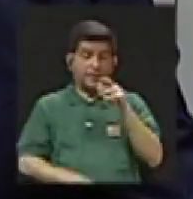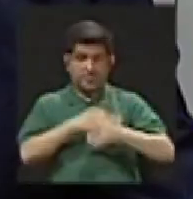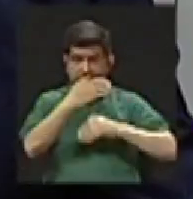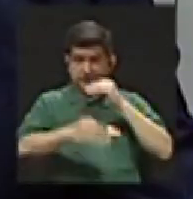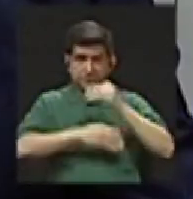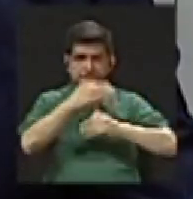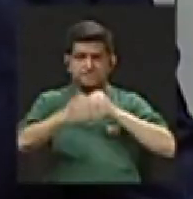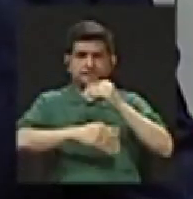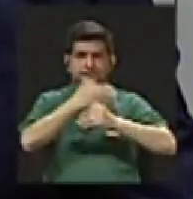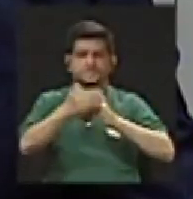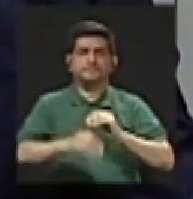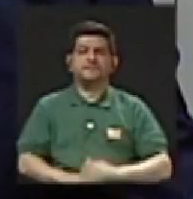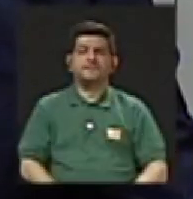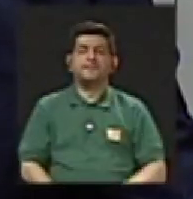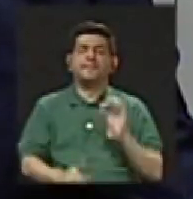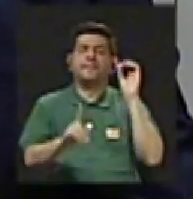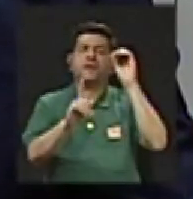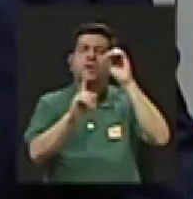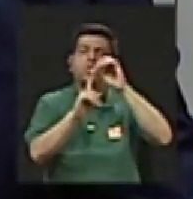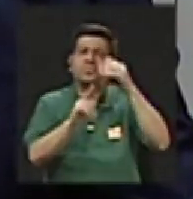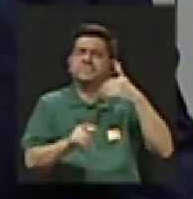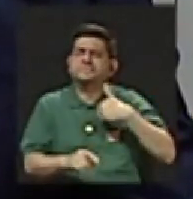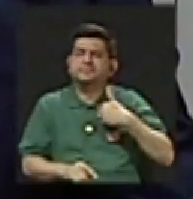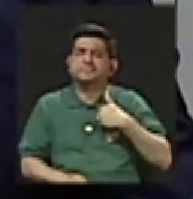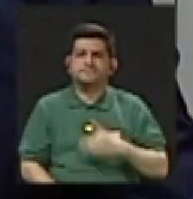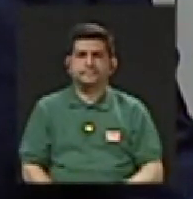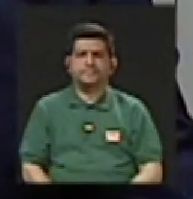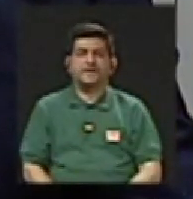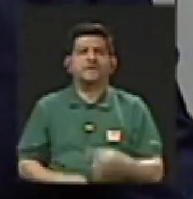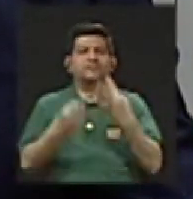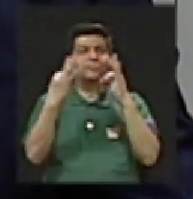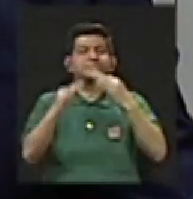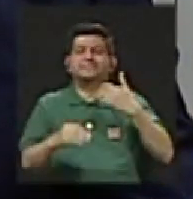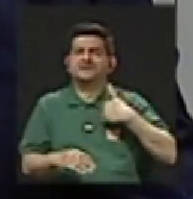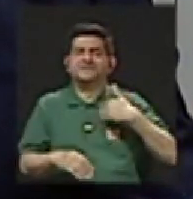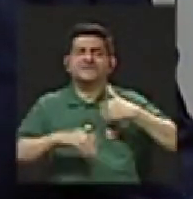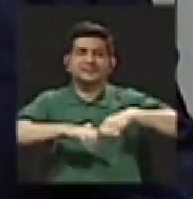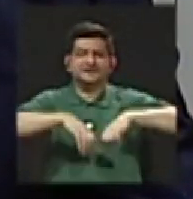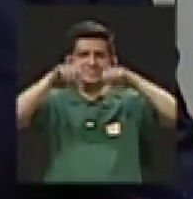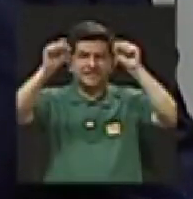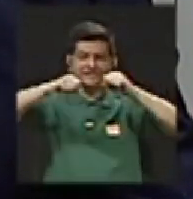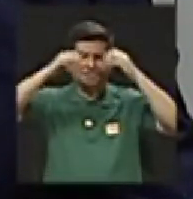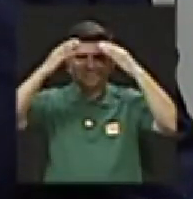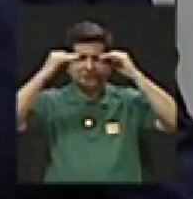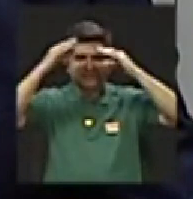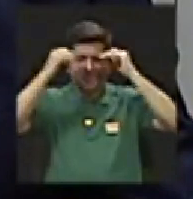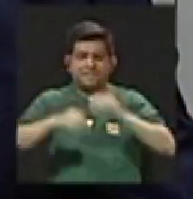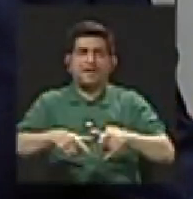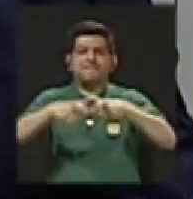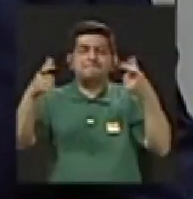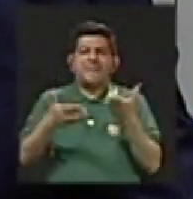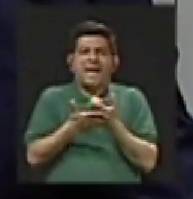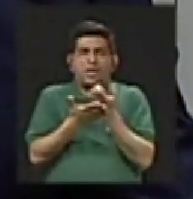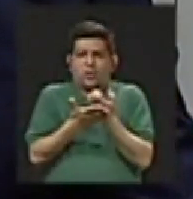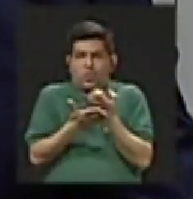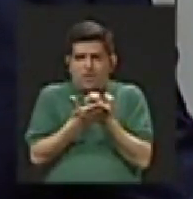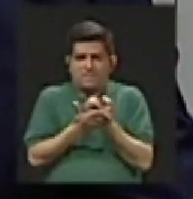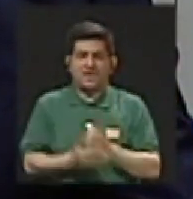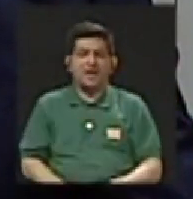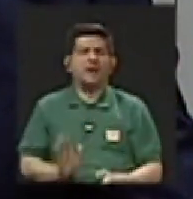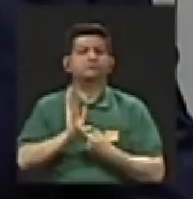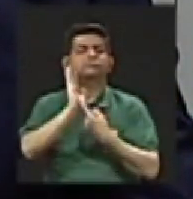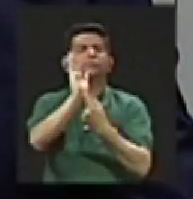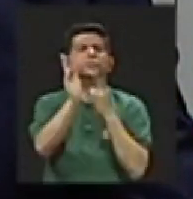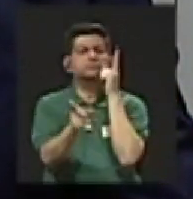proceso, el objetivo es tener un sistema de información macroeconómica que